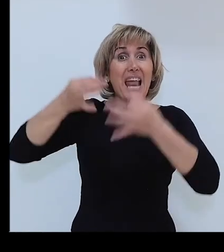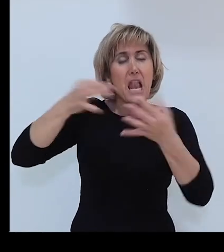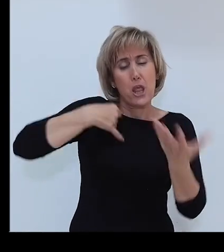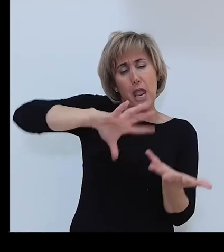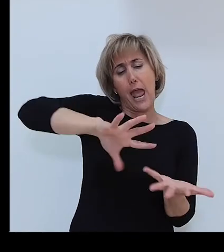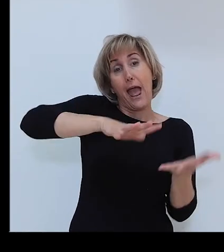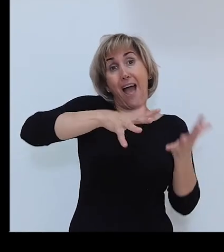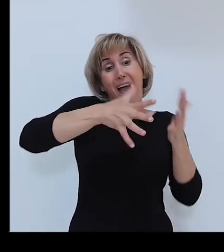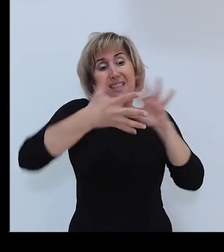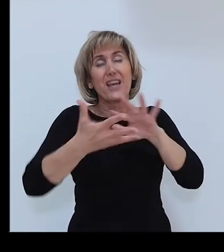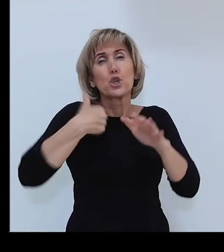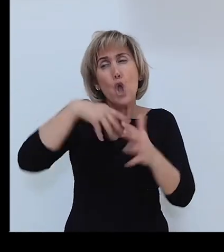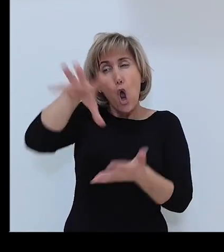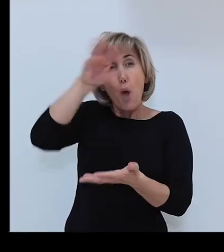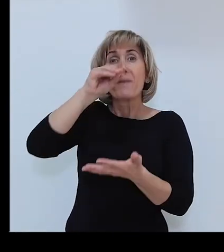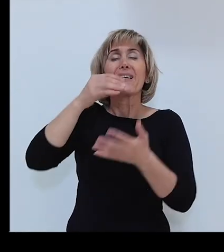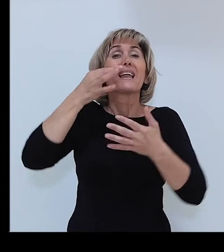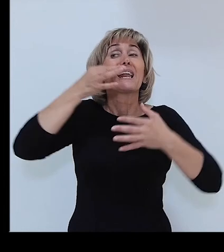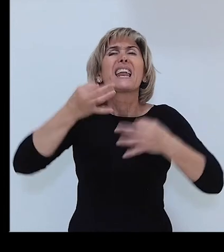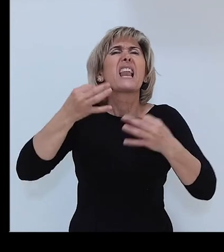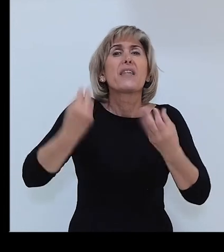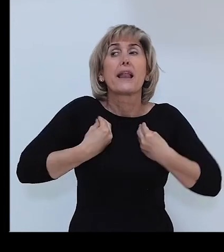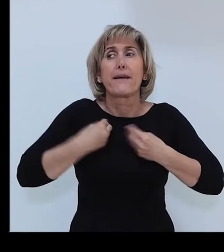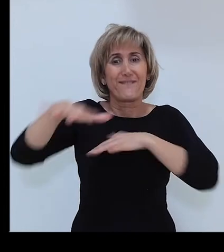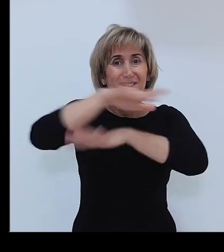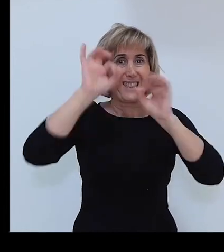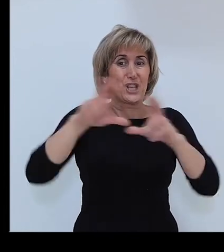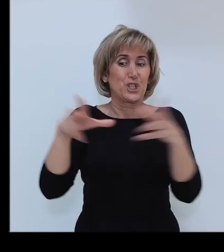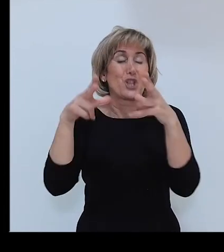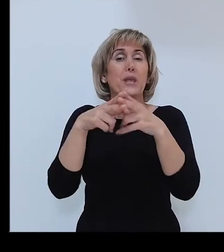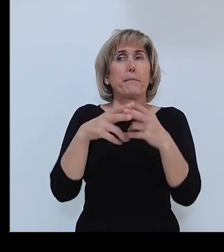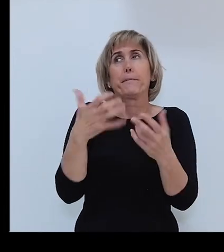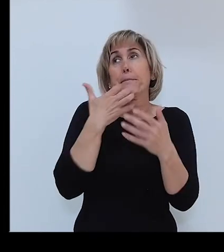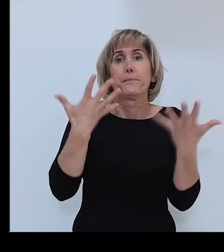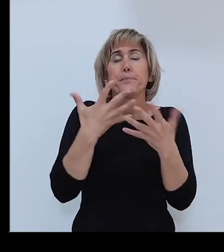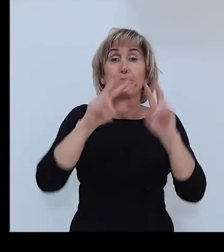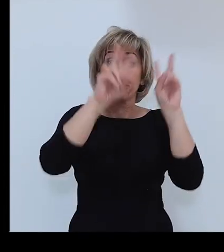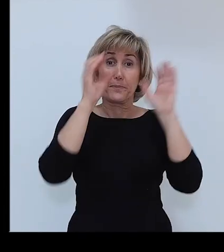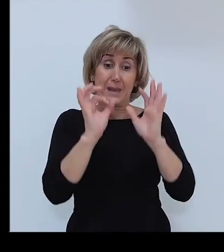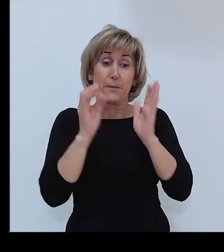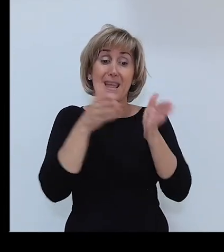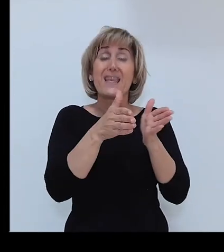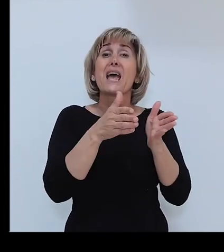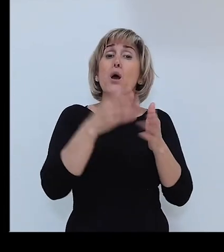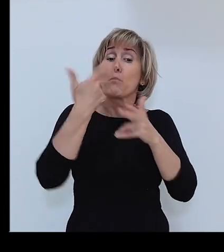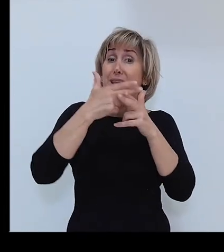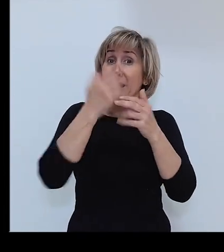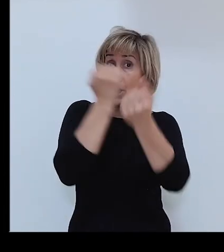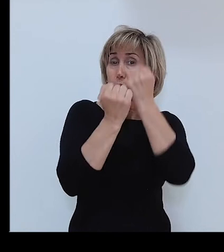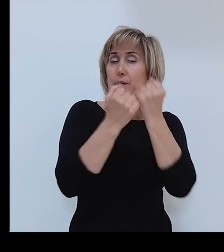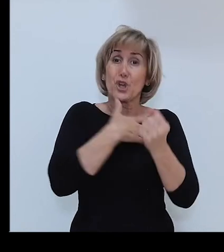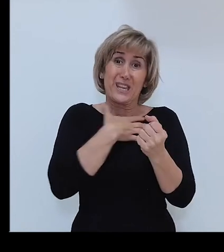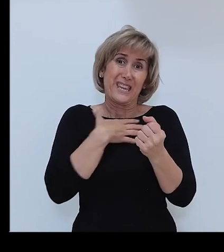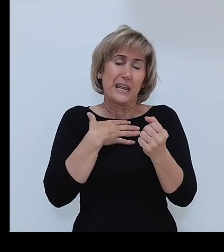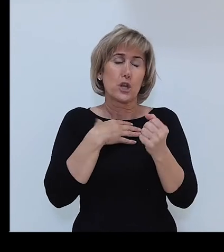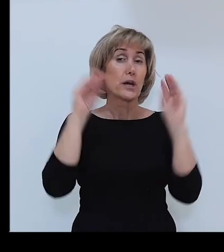de adaptar la realidad y comprender la realidad social. En política económica,